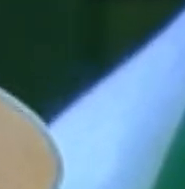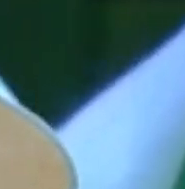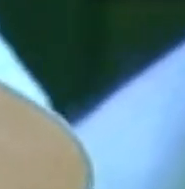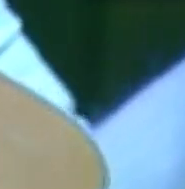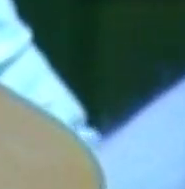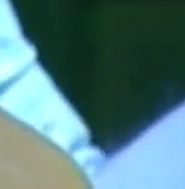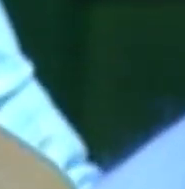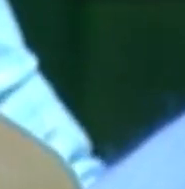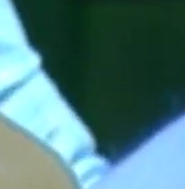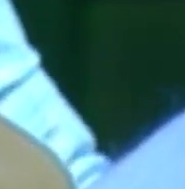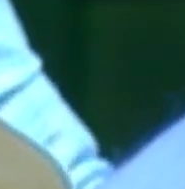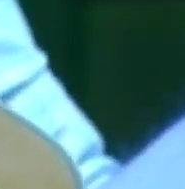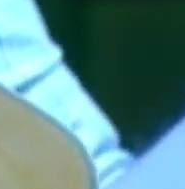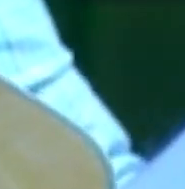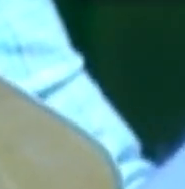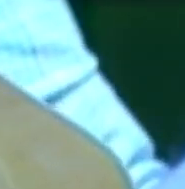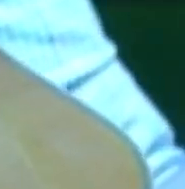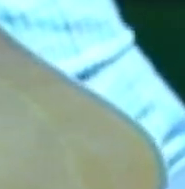Y Víctor Matamoros.